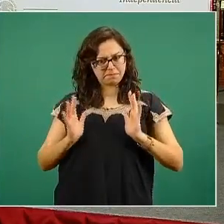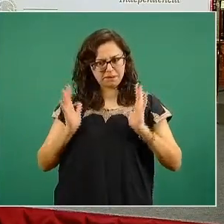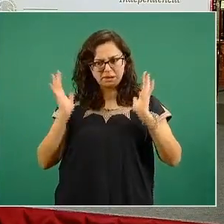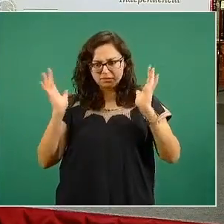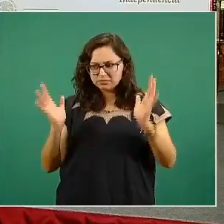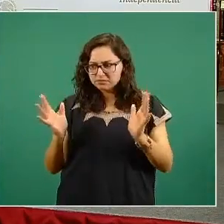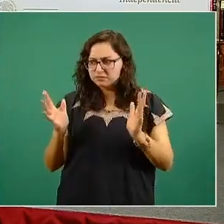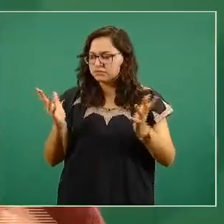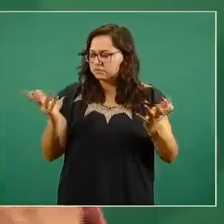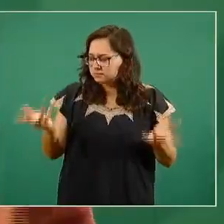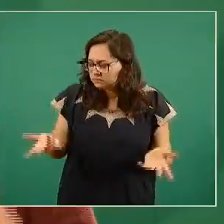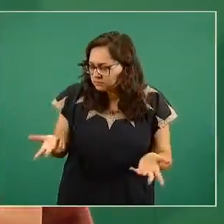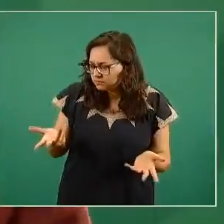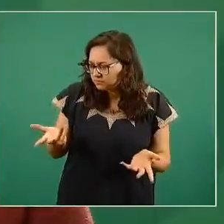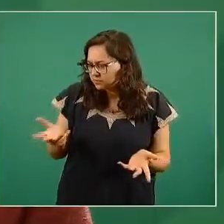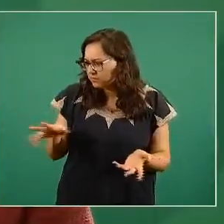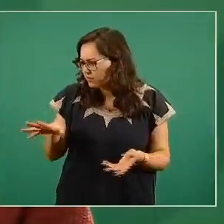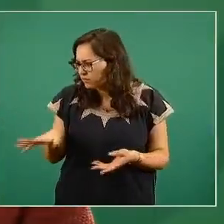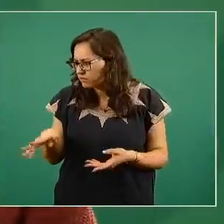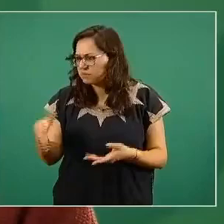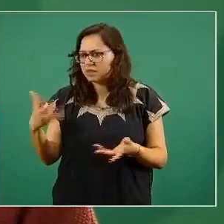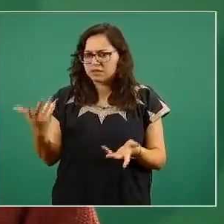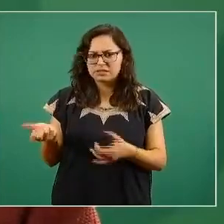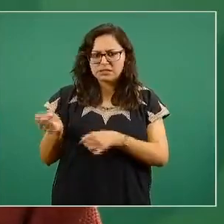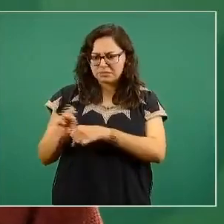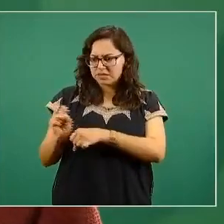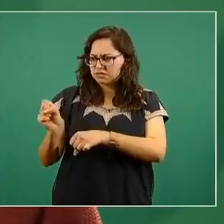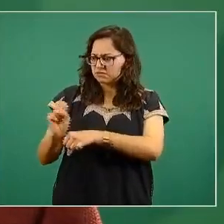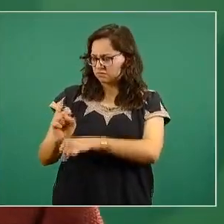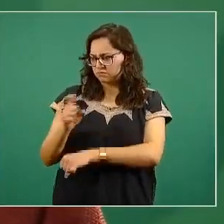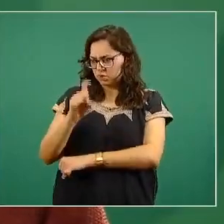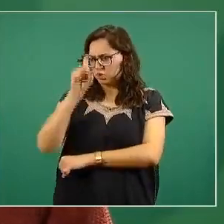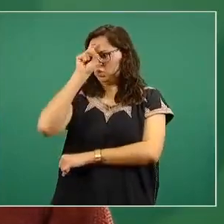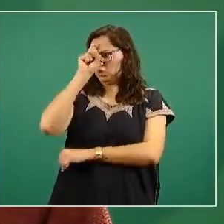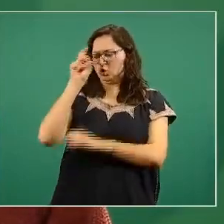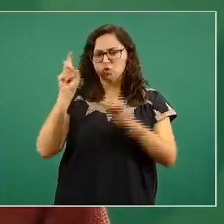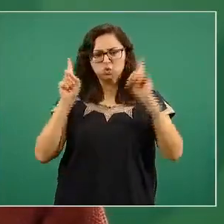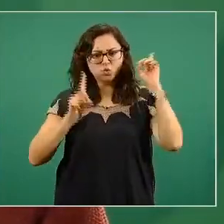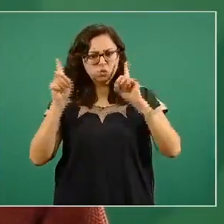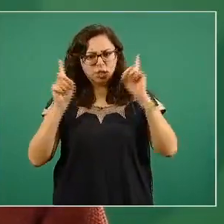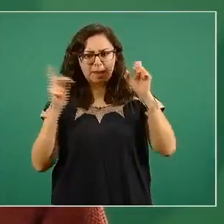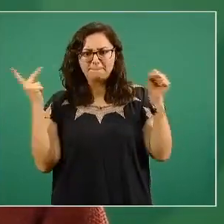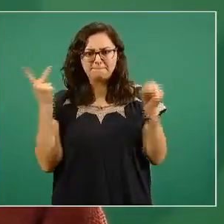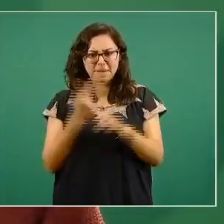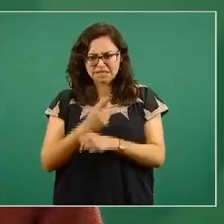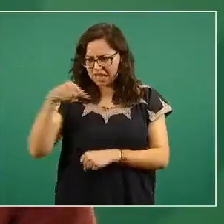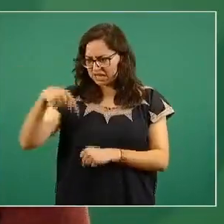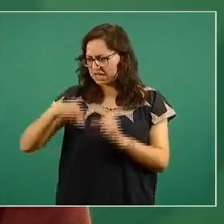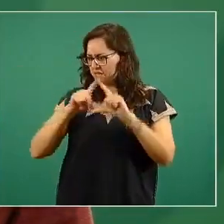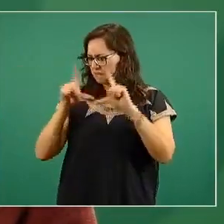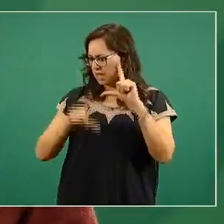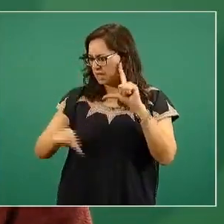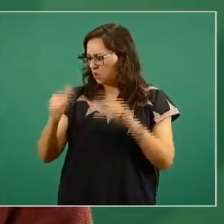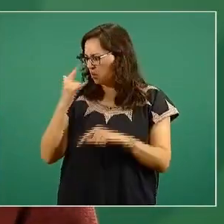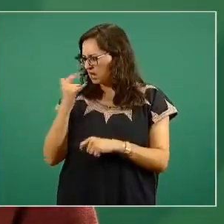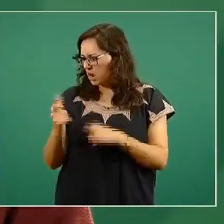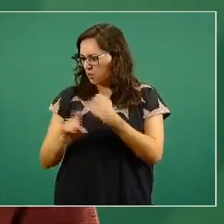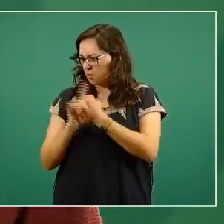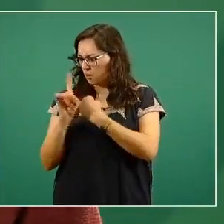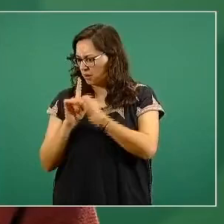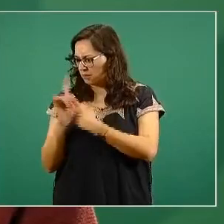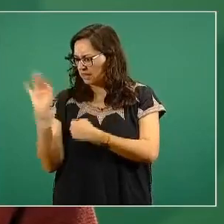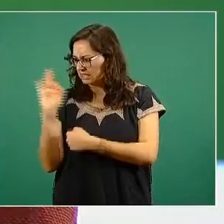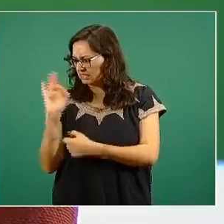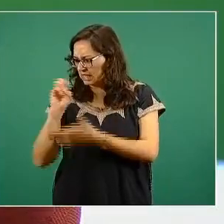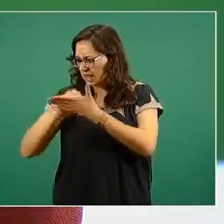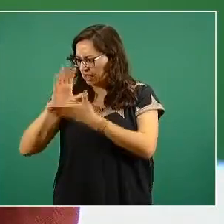del tiempo en México, continuamente, cada semana nos preguntamos si el comportamiento es inusual en México o si existe un problema en el